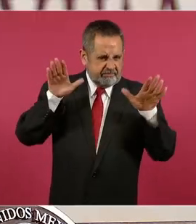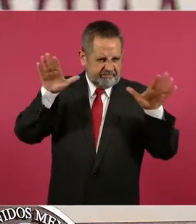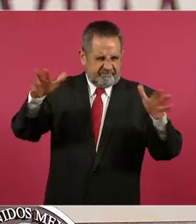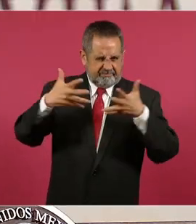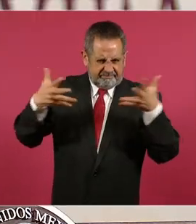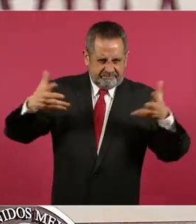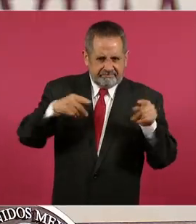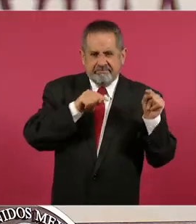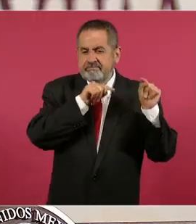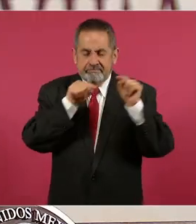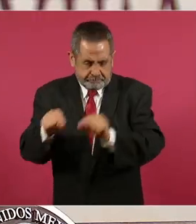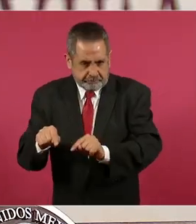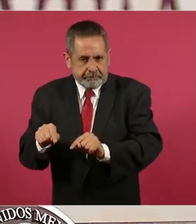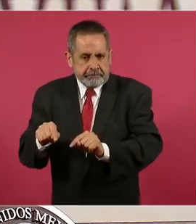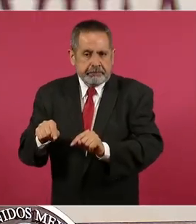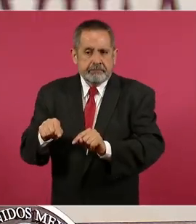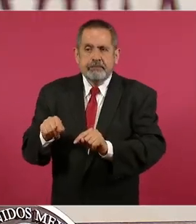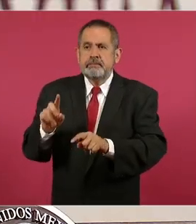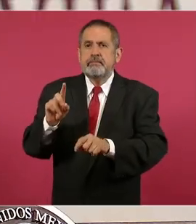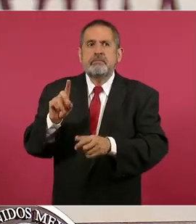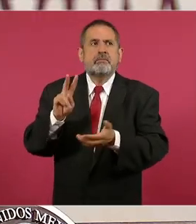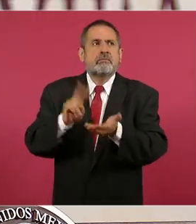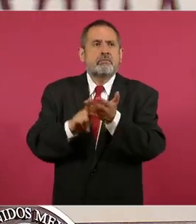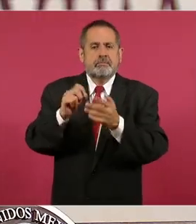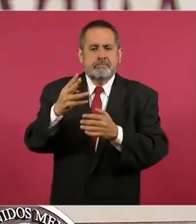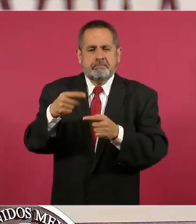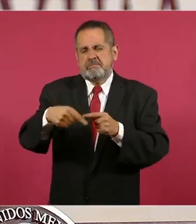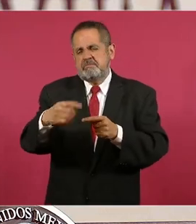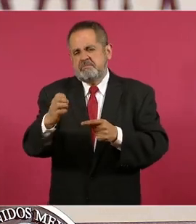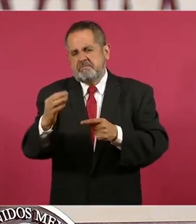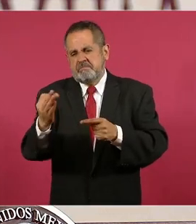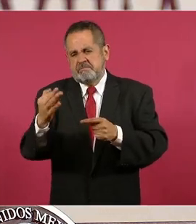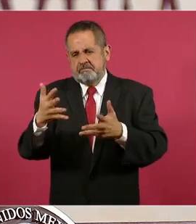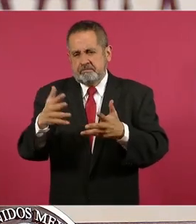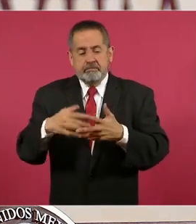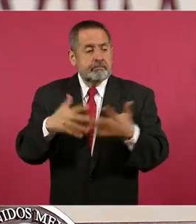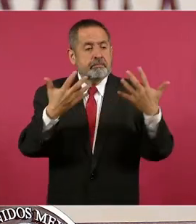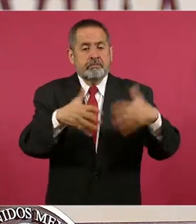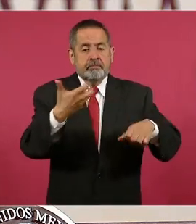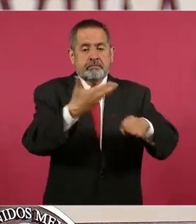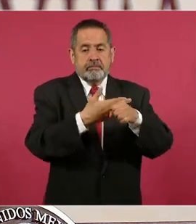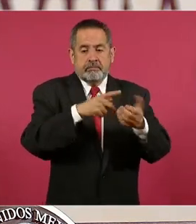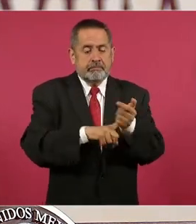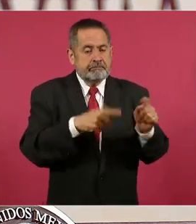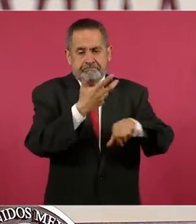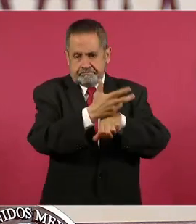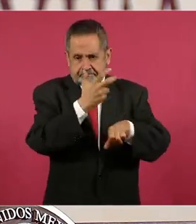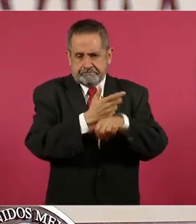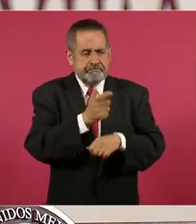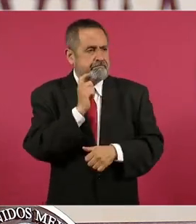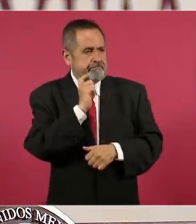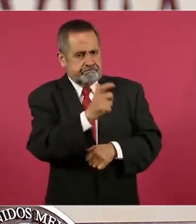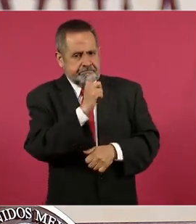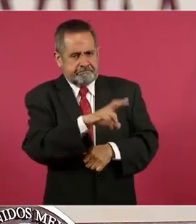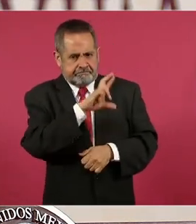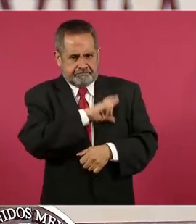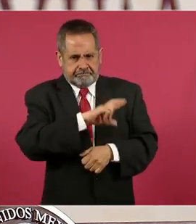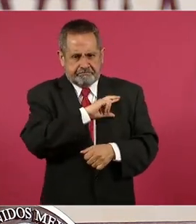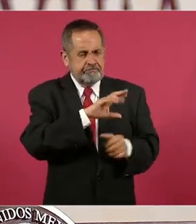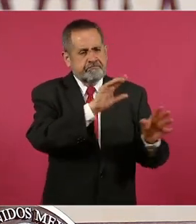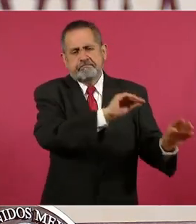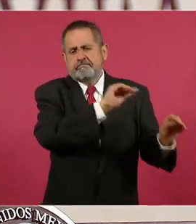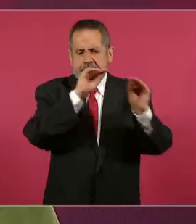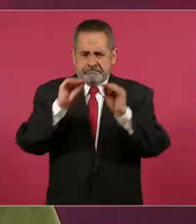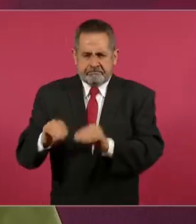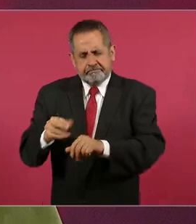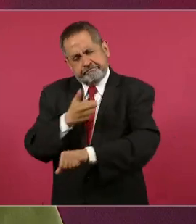en lo que es el 24, los primeros meses, son de una empresa americana que